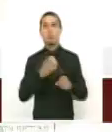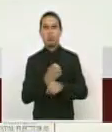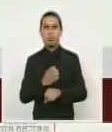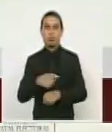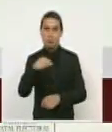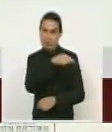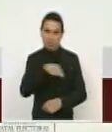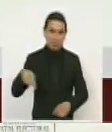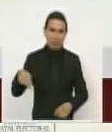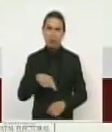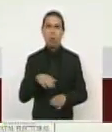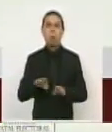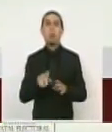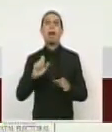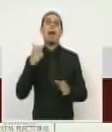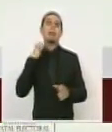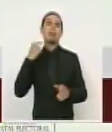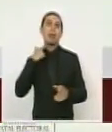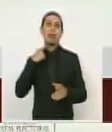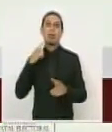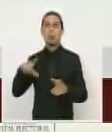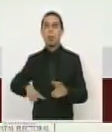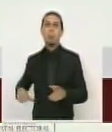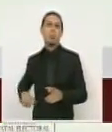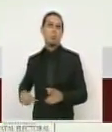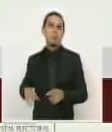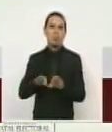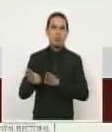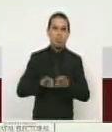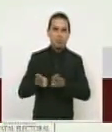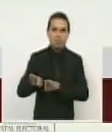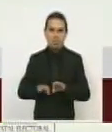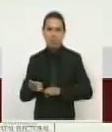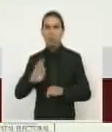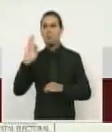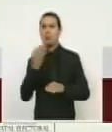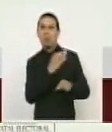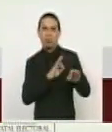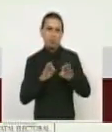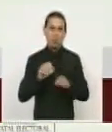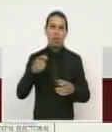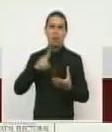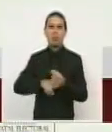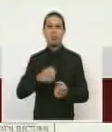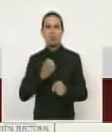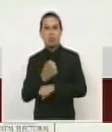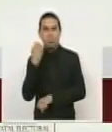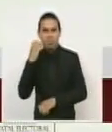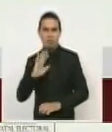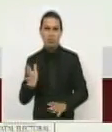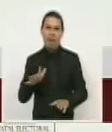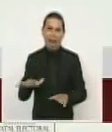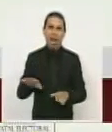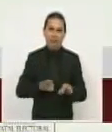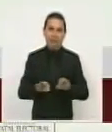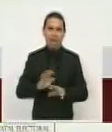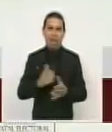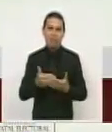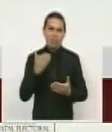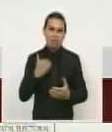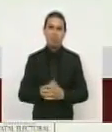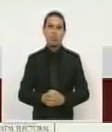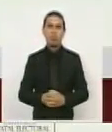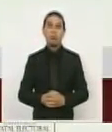manuel pérez morales candidato a gobernador por el partido socialdemócrata señaló que todos los candidatos han sido funcionarios acusados de